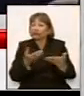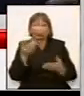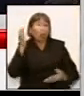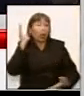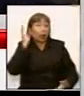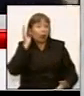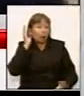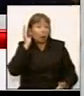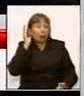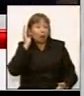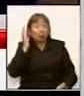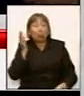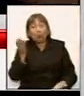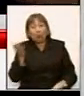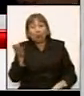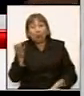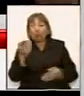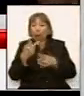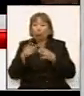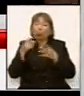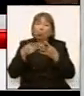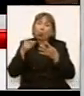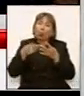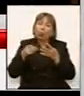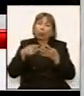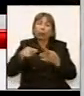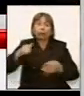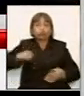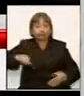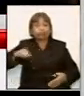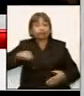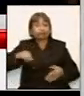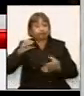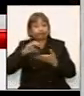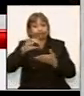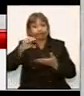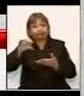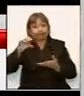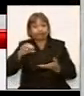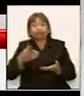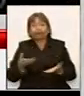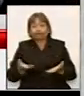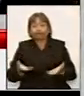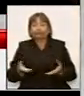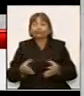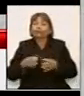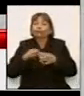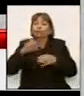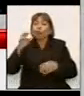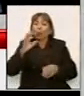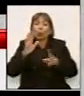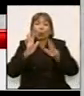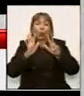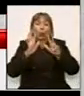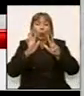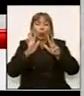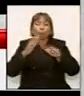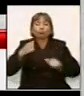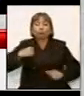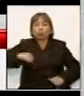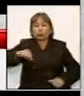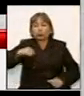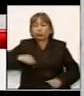escuchar a los diversos alcaldes distritales que conforma esta provincia, que son ocho